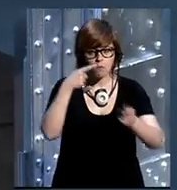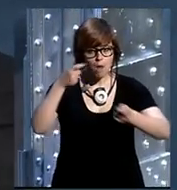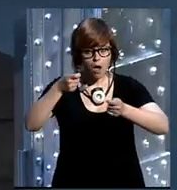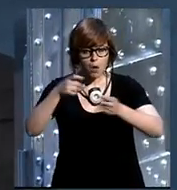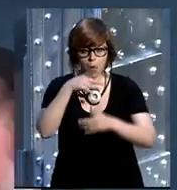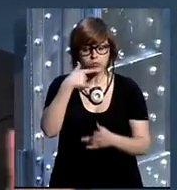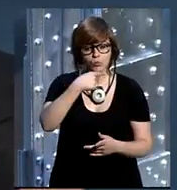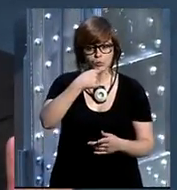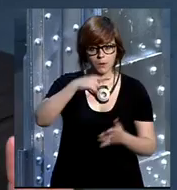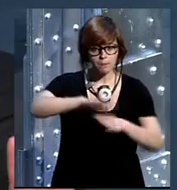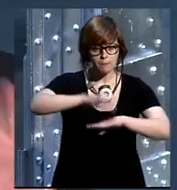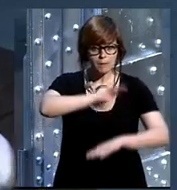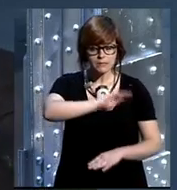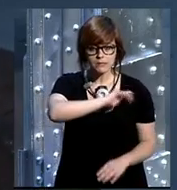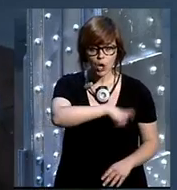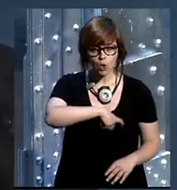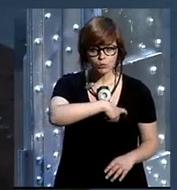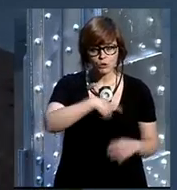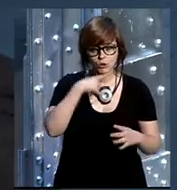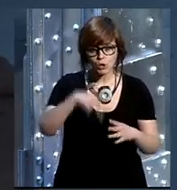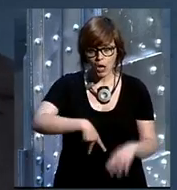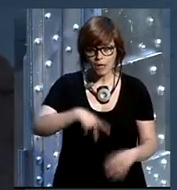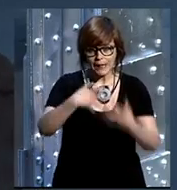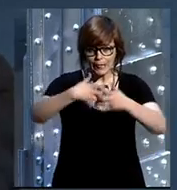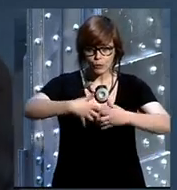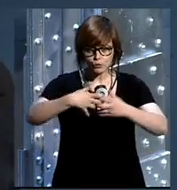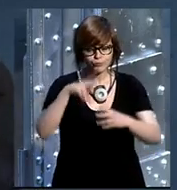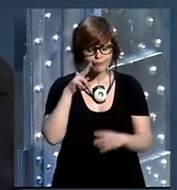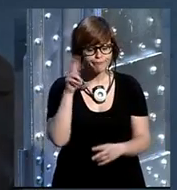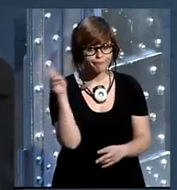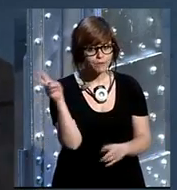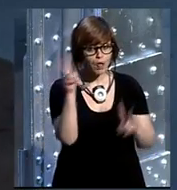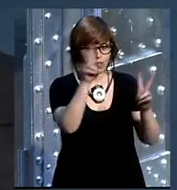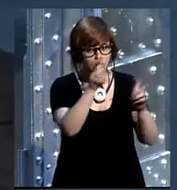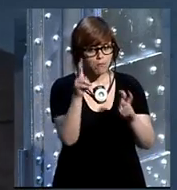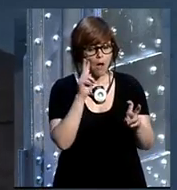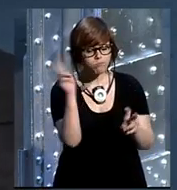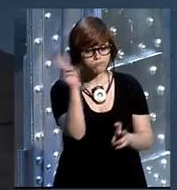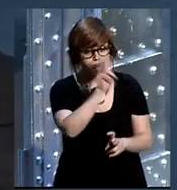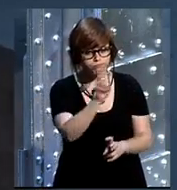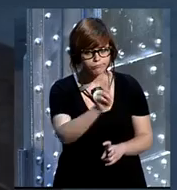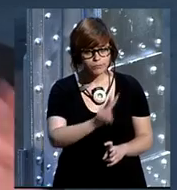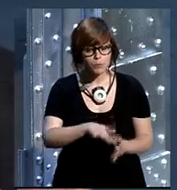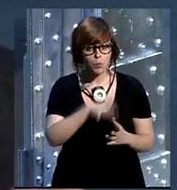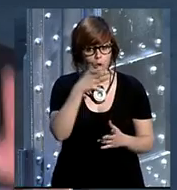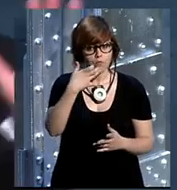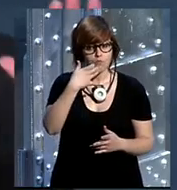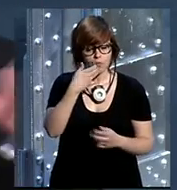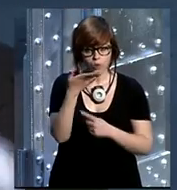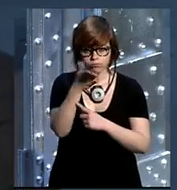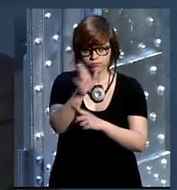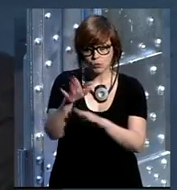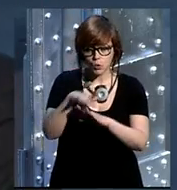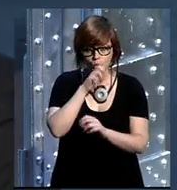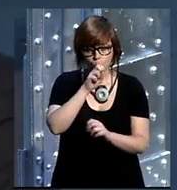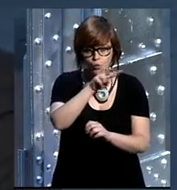de Industria ha observado el tema, nosotros hemos presentado advertencias. De hecho, les voy a dar un ejemplo de un resultado que no